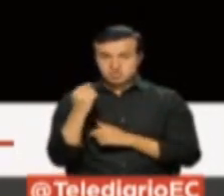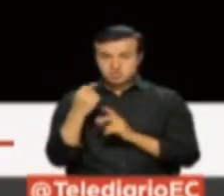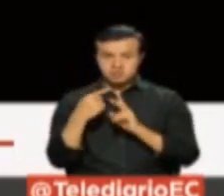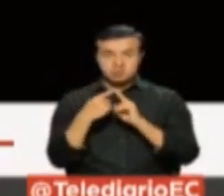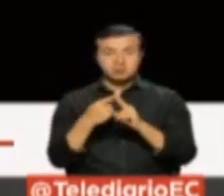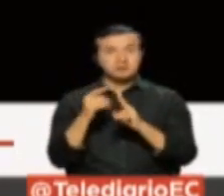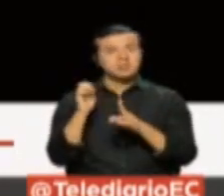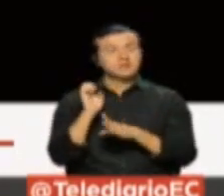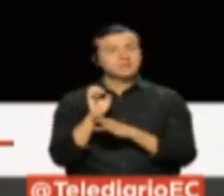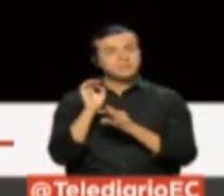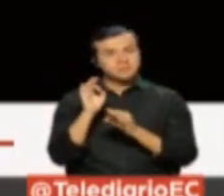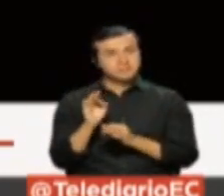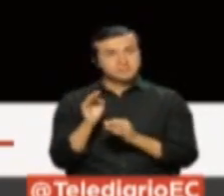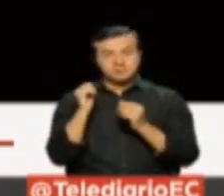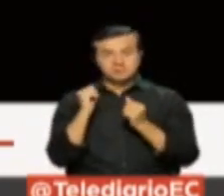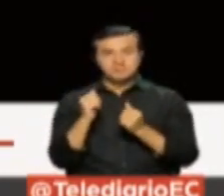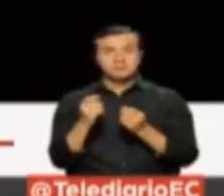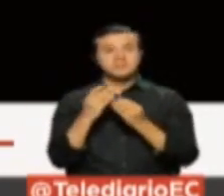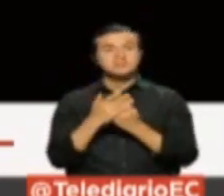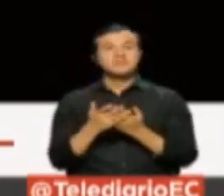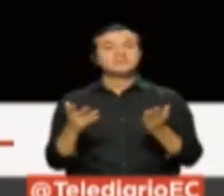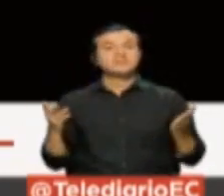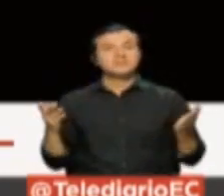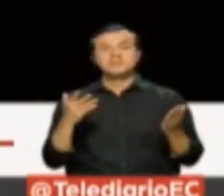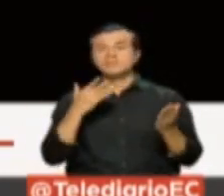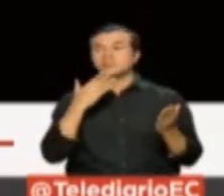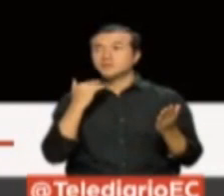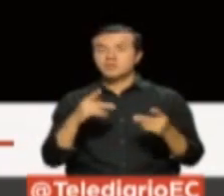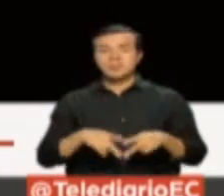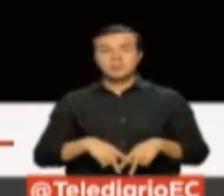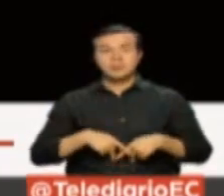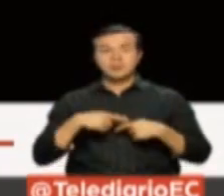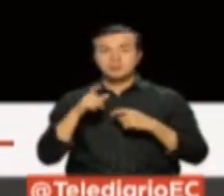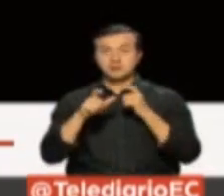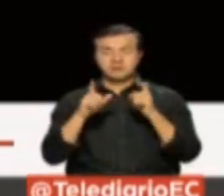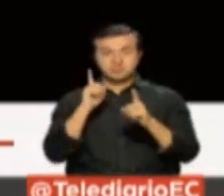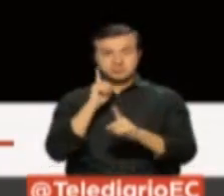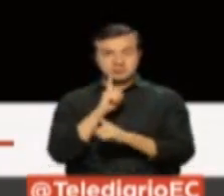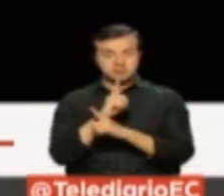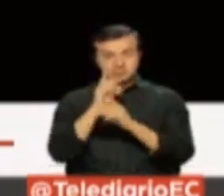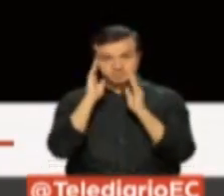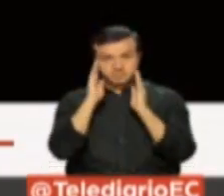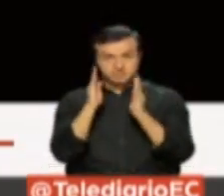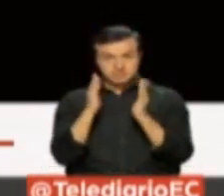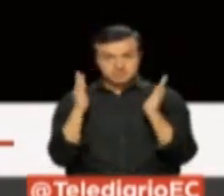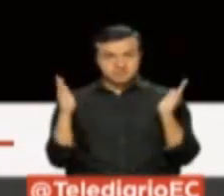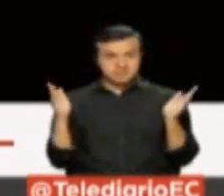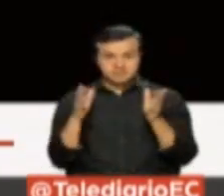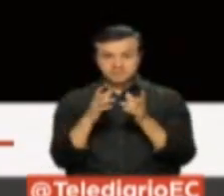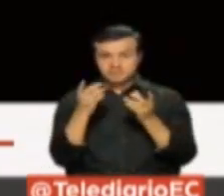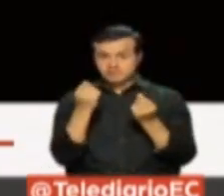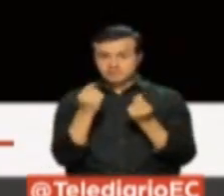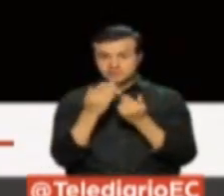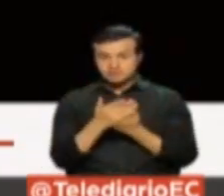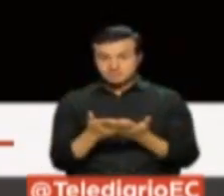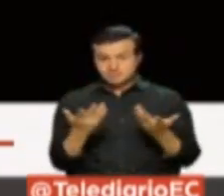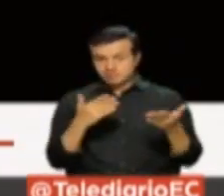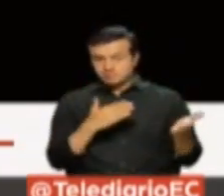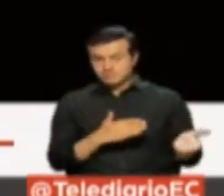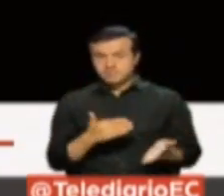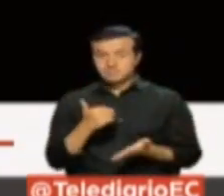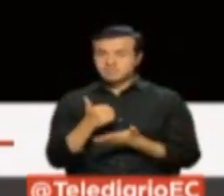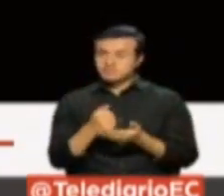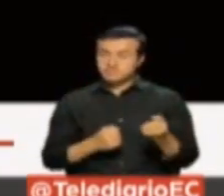crédito para el país que estaba destinado a mejorar la vida de las personas con discapacidad. Este dinero que va a servir